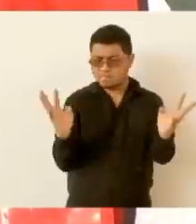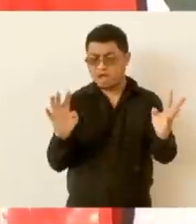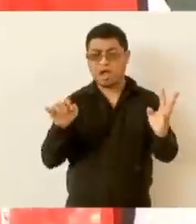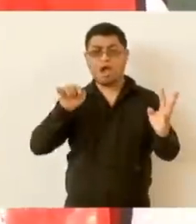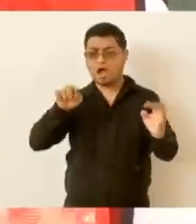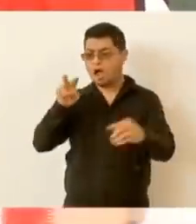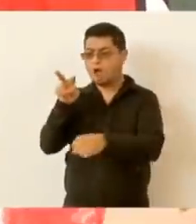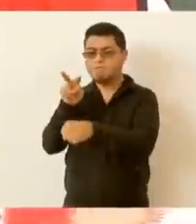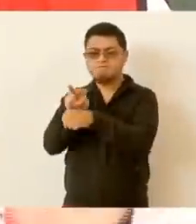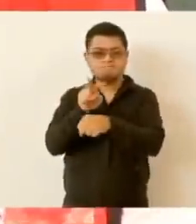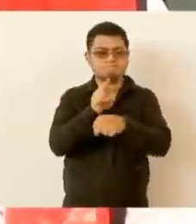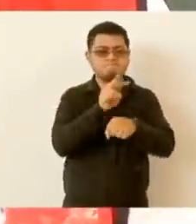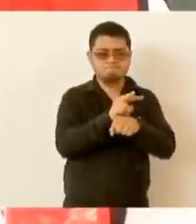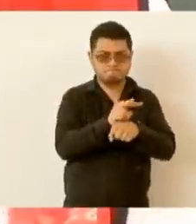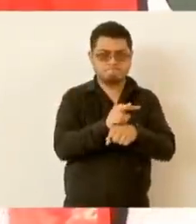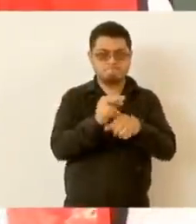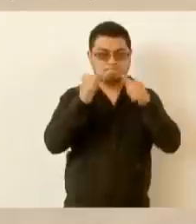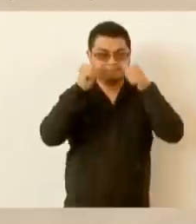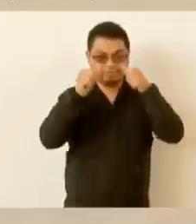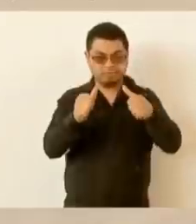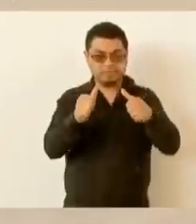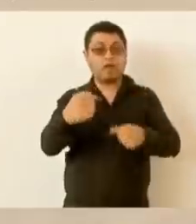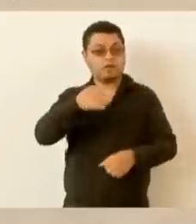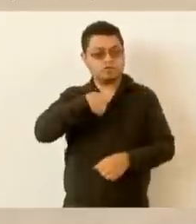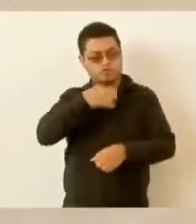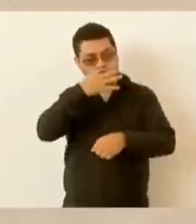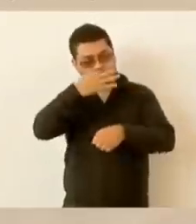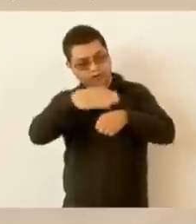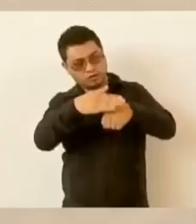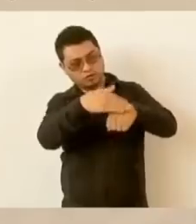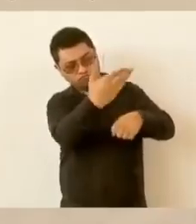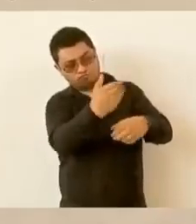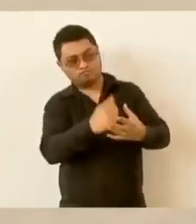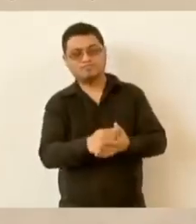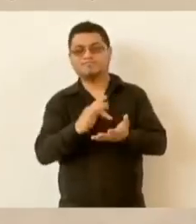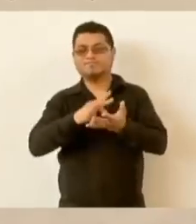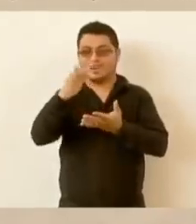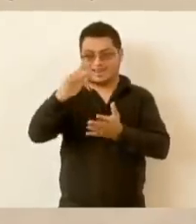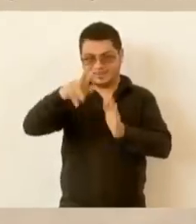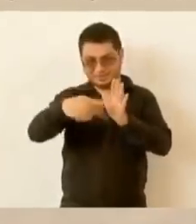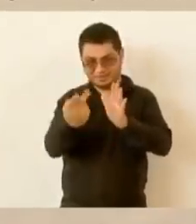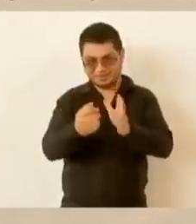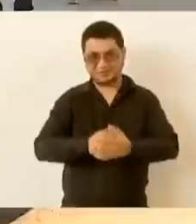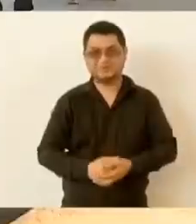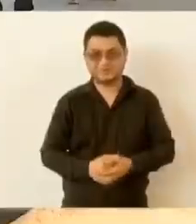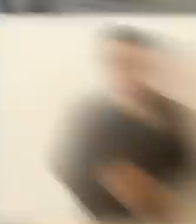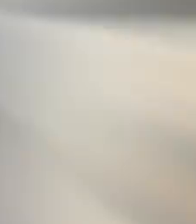como lo hemos hecho hasta ahora. Eso es lo que yo tengo que reportarles y muchas gracias nuevamente.